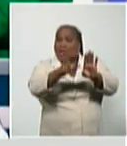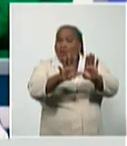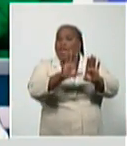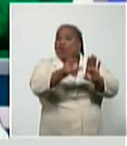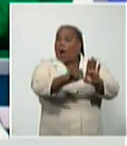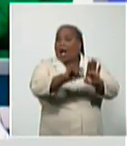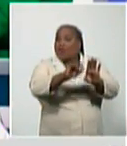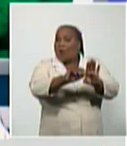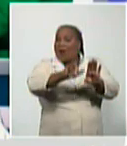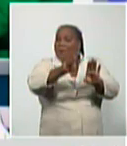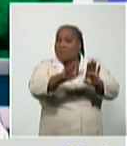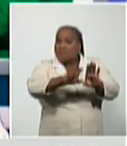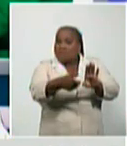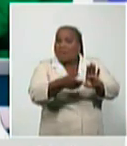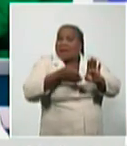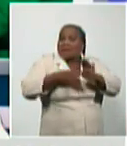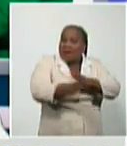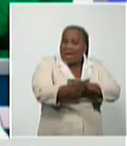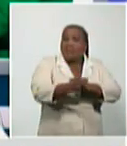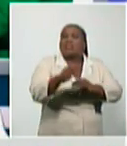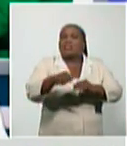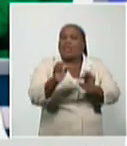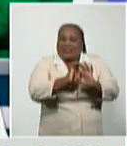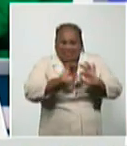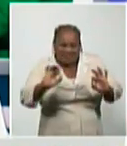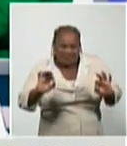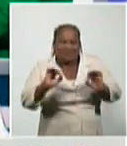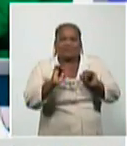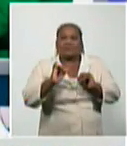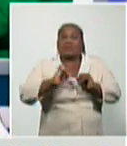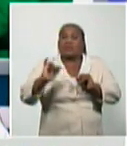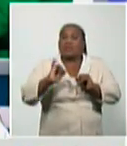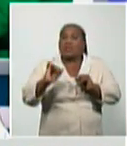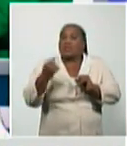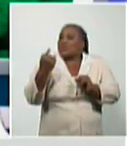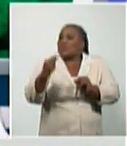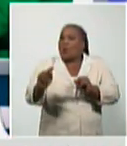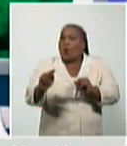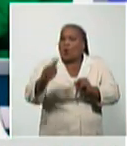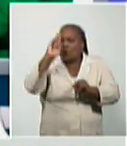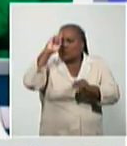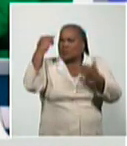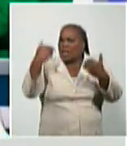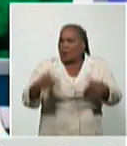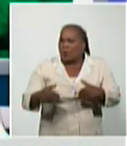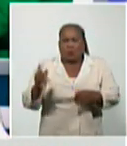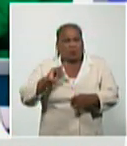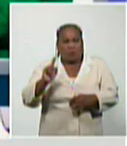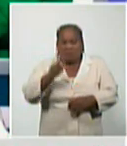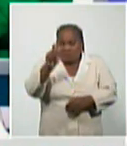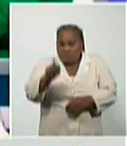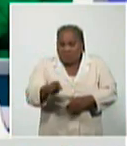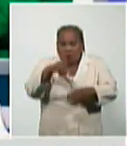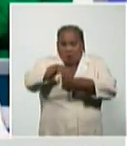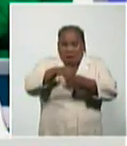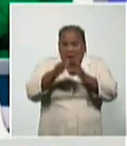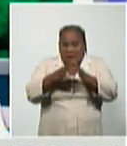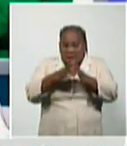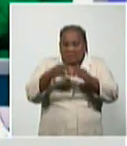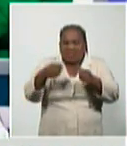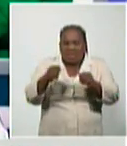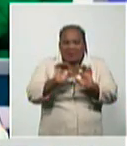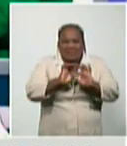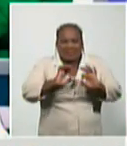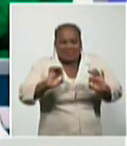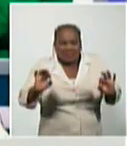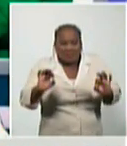de salud pública, sino que una parte importante la tiene que hacer cada persona en su espacio. Pero sí, el edificio